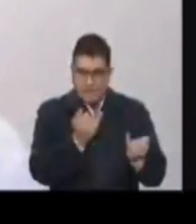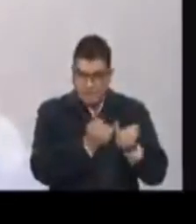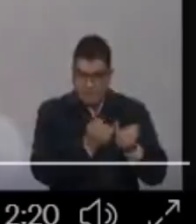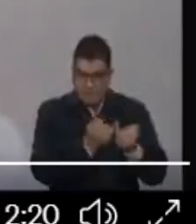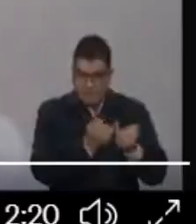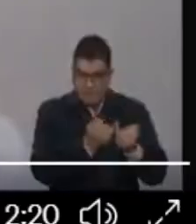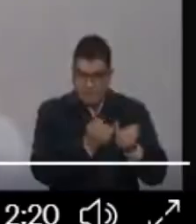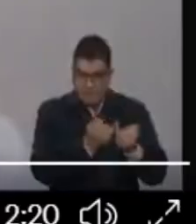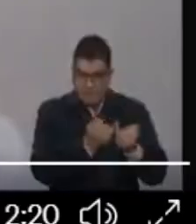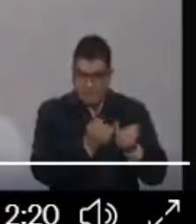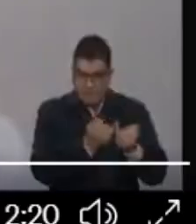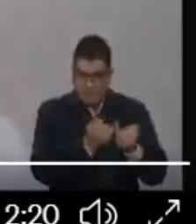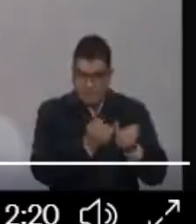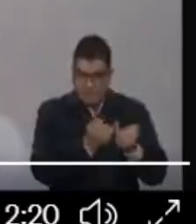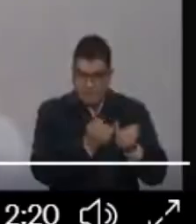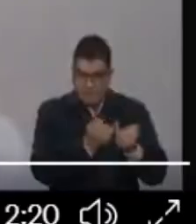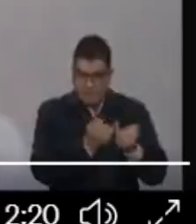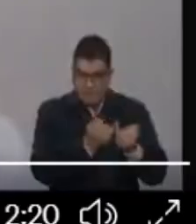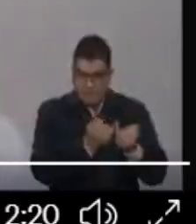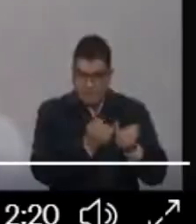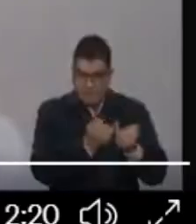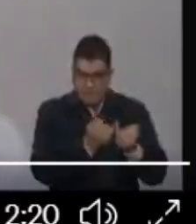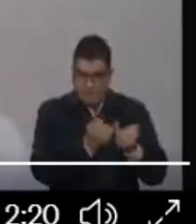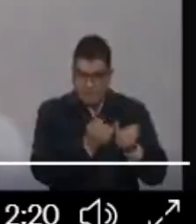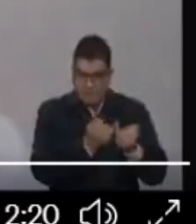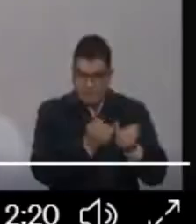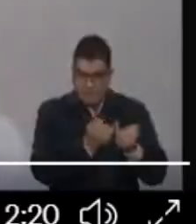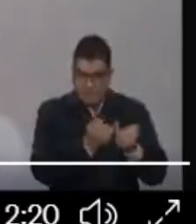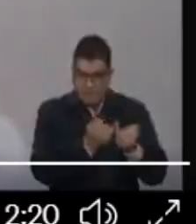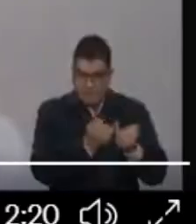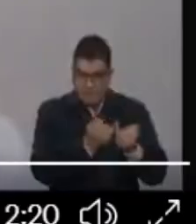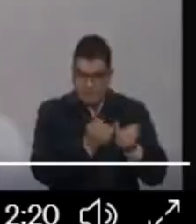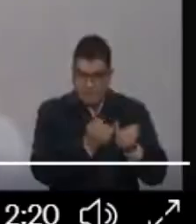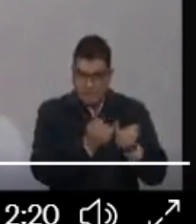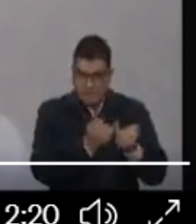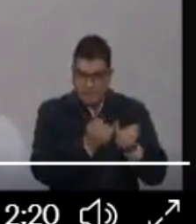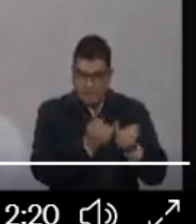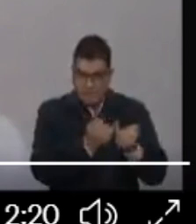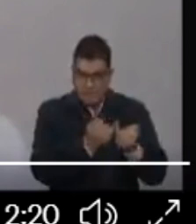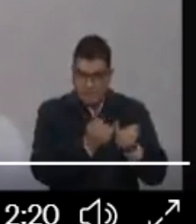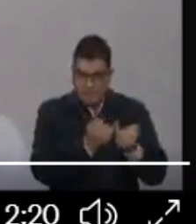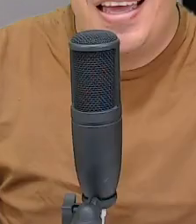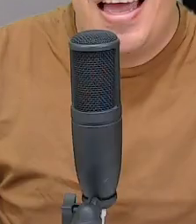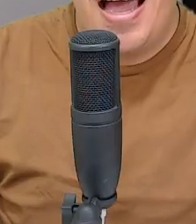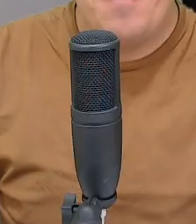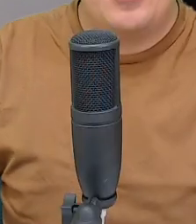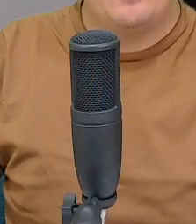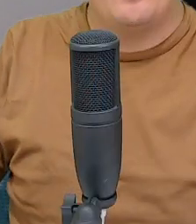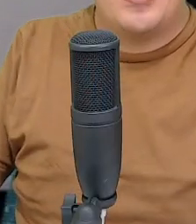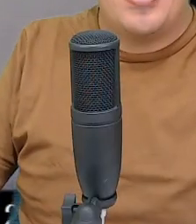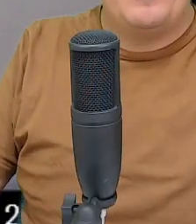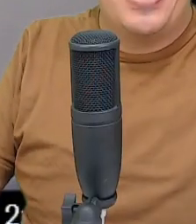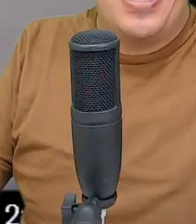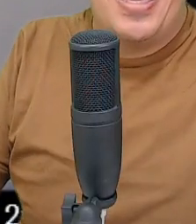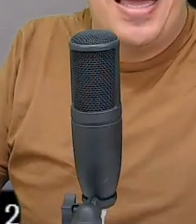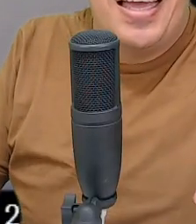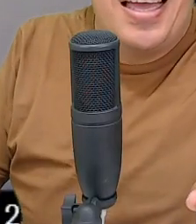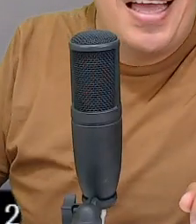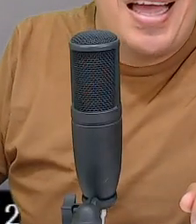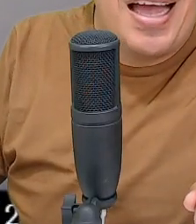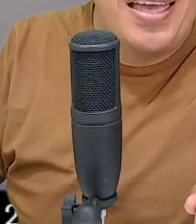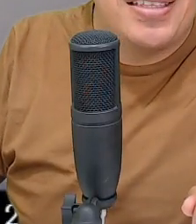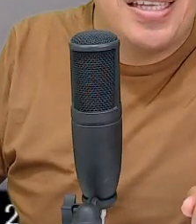three kings ahí está lo pusieron como chancla amigo amiga